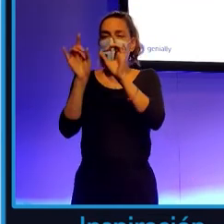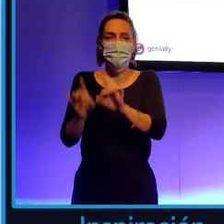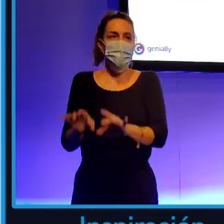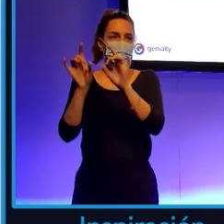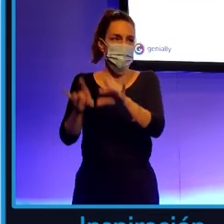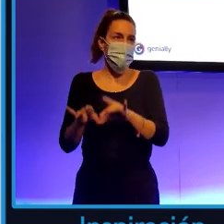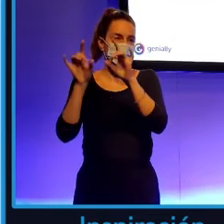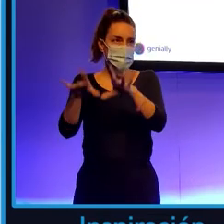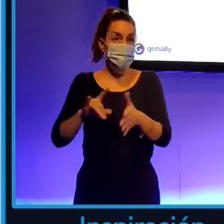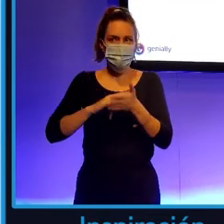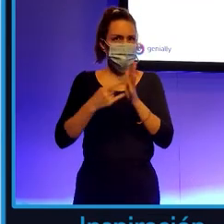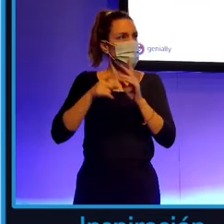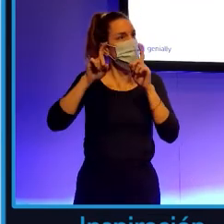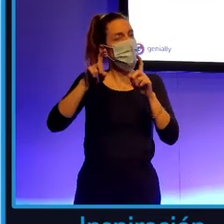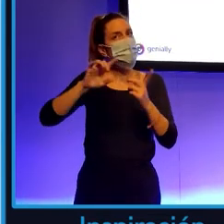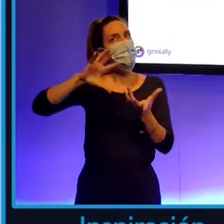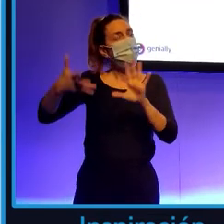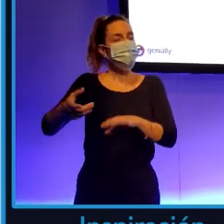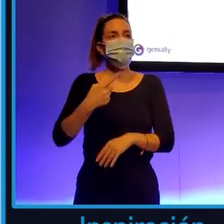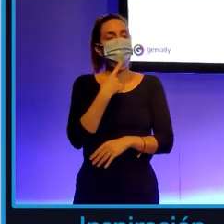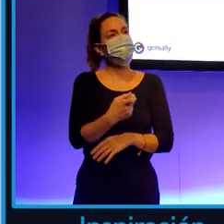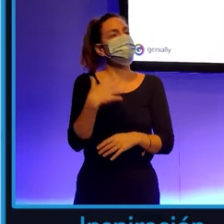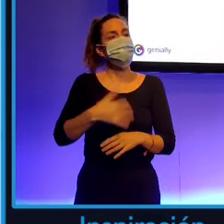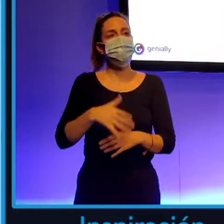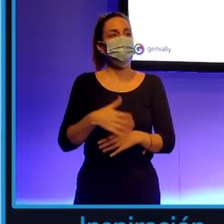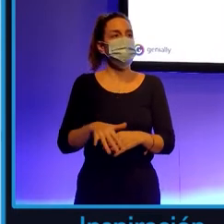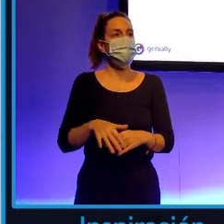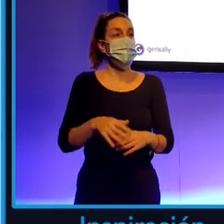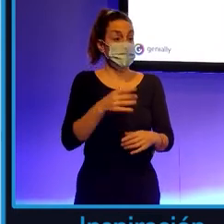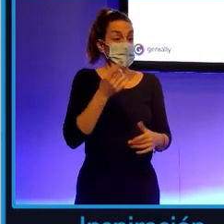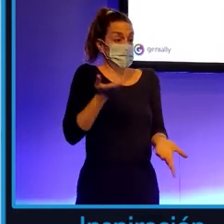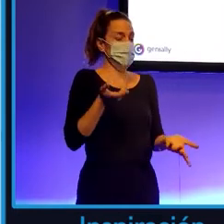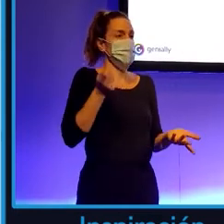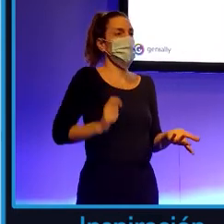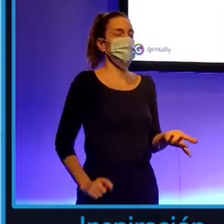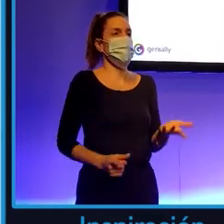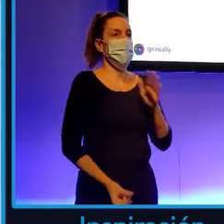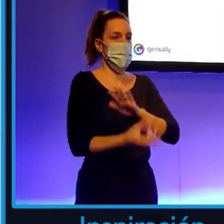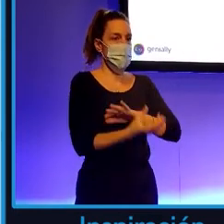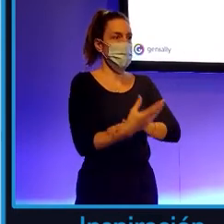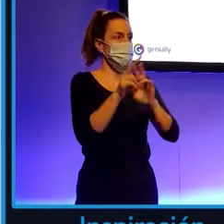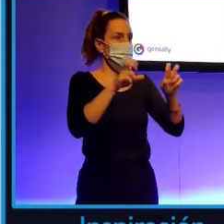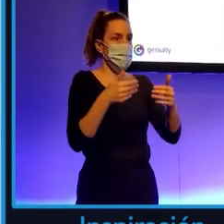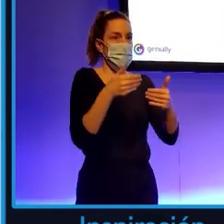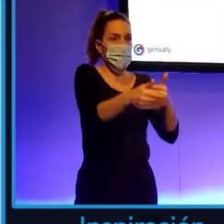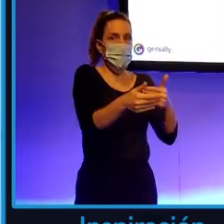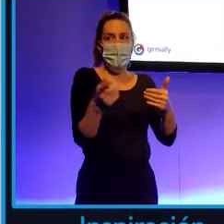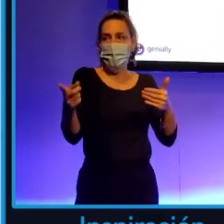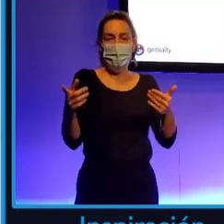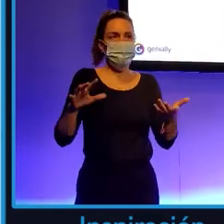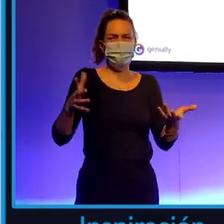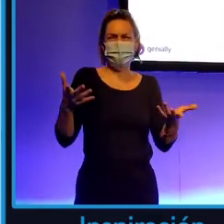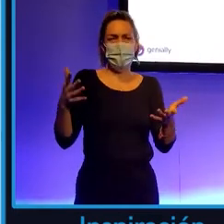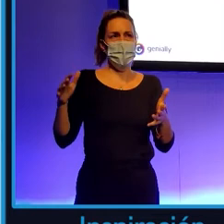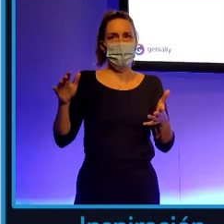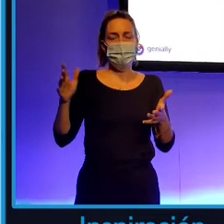que le cuesta mucho evolucionar para las profesiones emergentes que realmente se van a demandar pero eso no tiene la